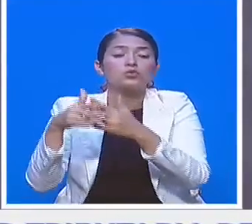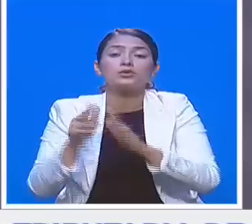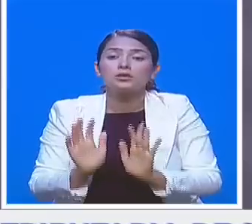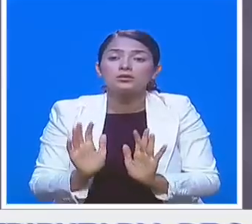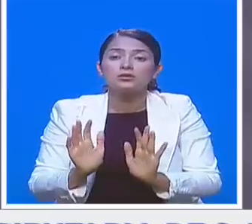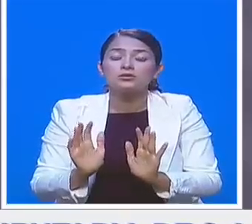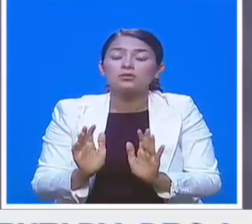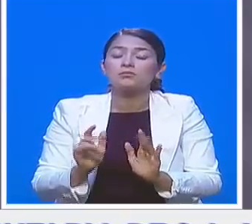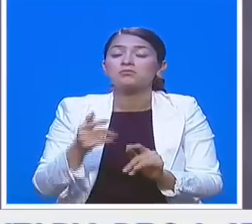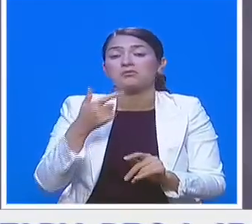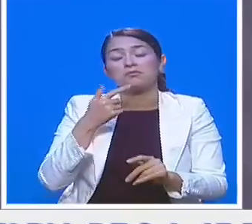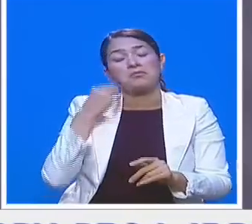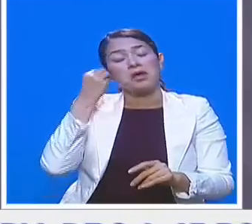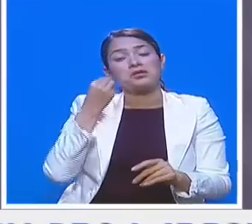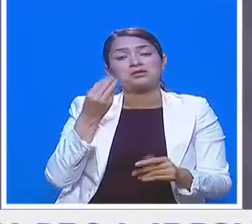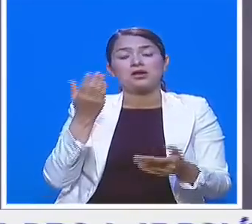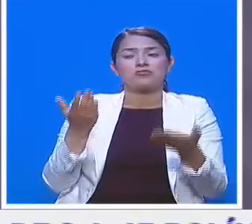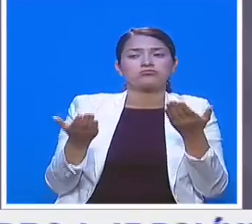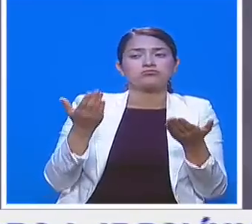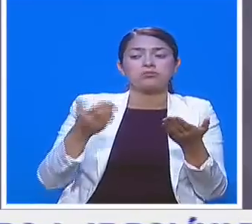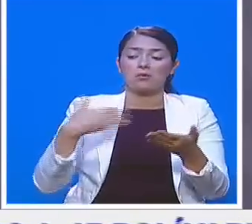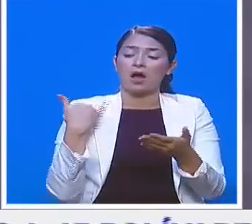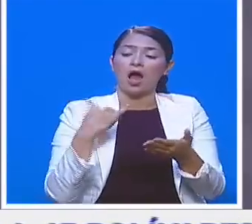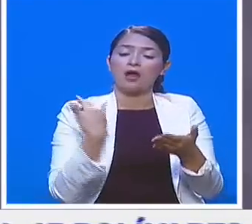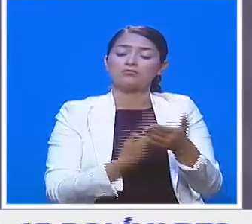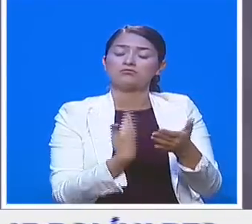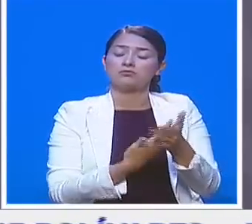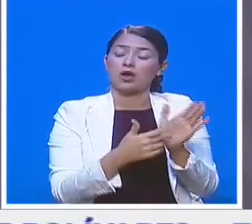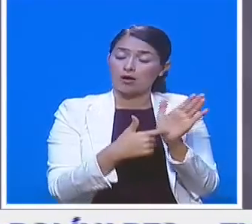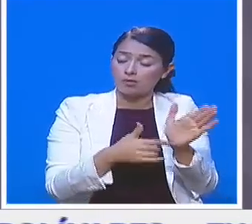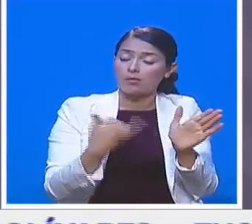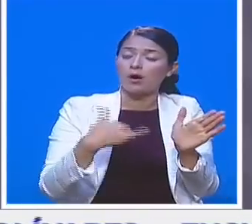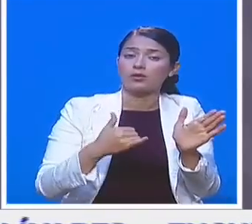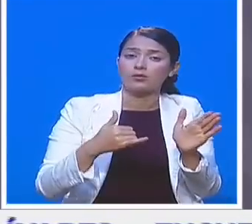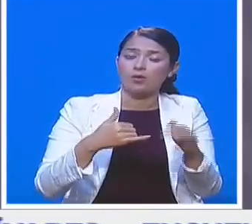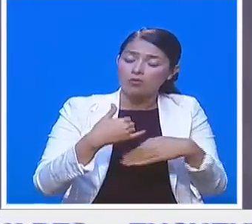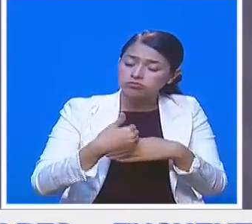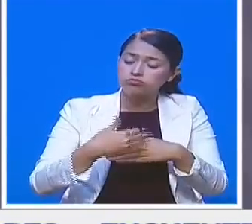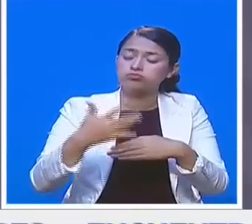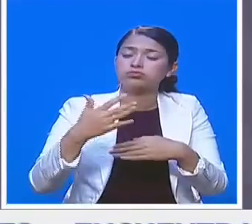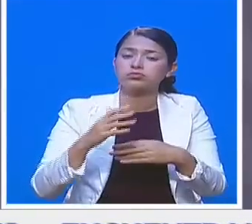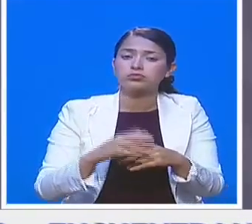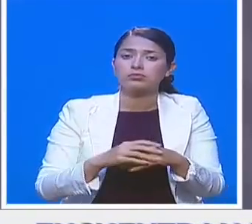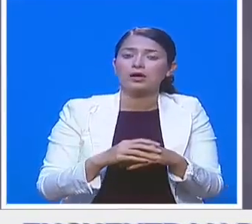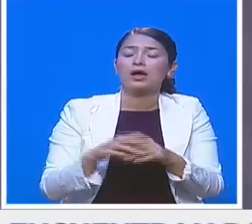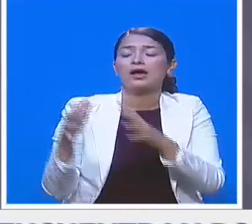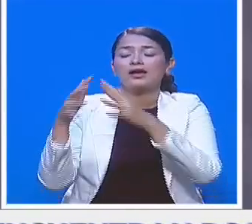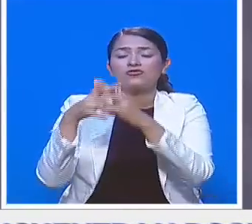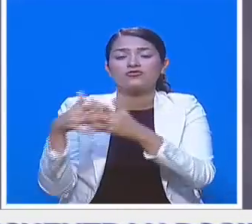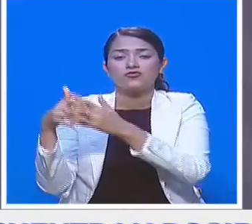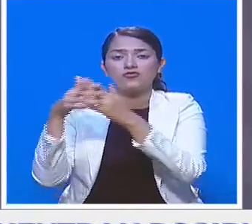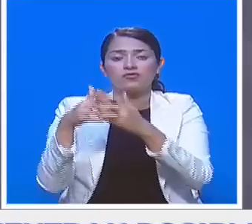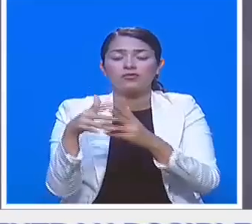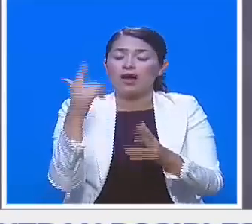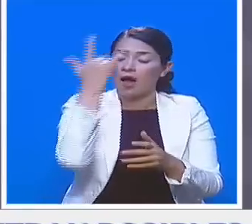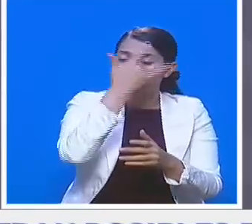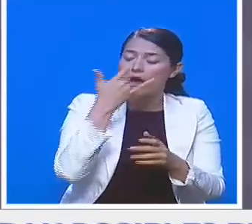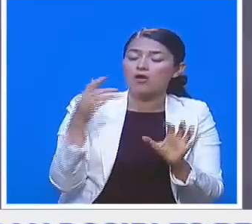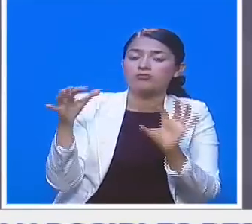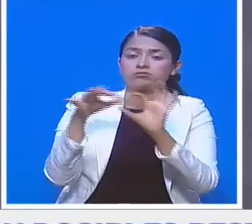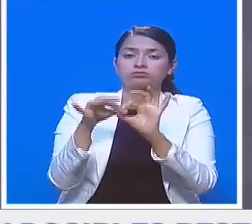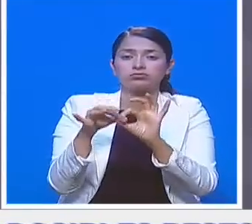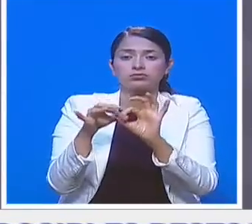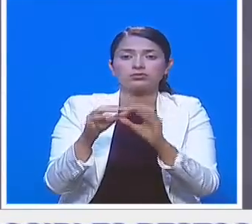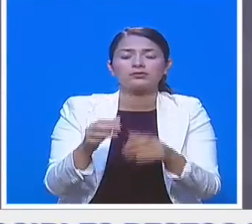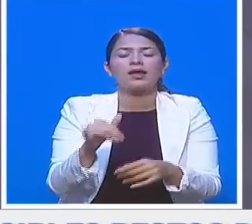manera equilibrada, basada en evidencia y que refleje la larga asociación entre Estados Unidos y África. Estas son algunas de